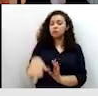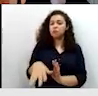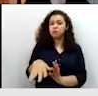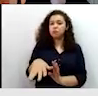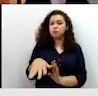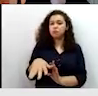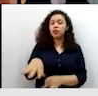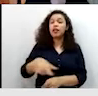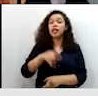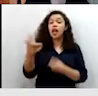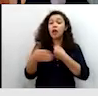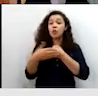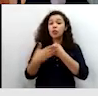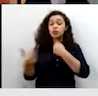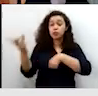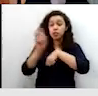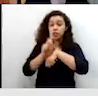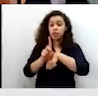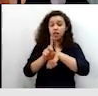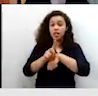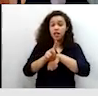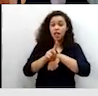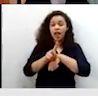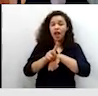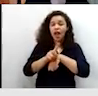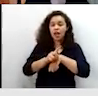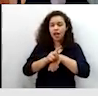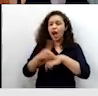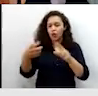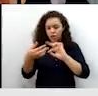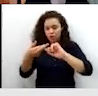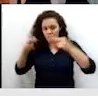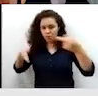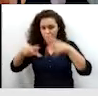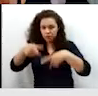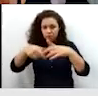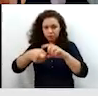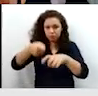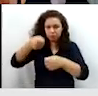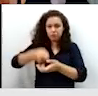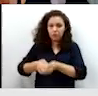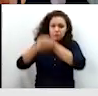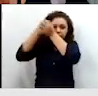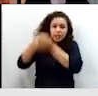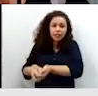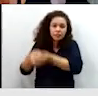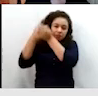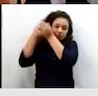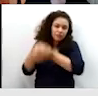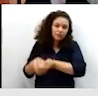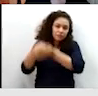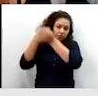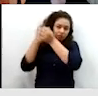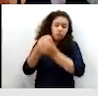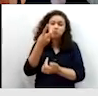y al día siguiente lo único que hacen es levantar esa botella unas 2 veces y van a ver cómo el polvo de cloro